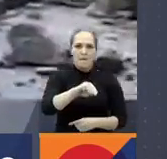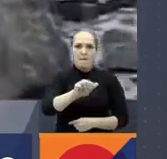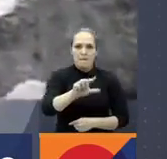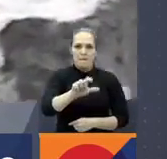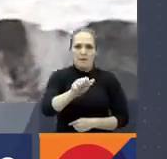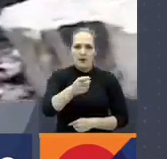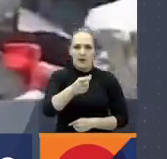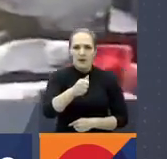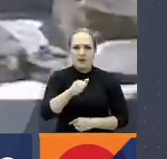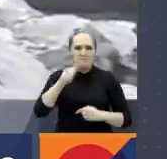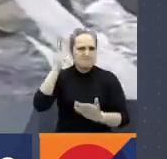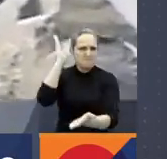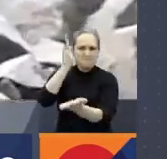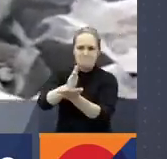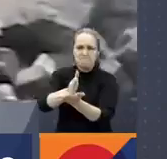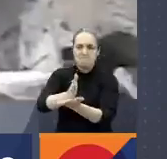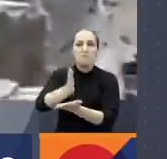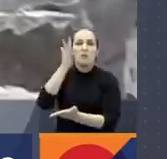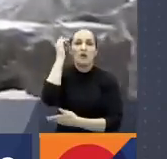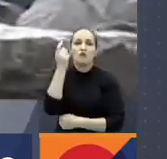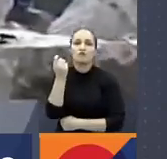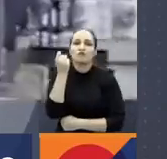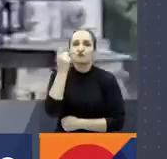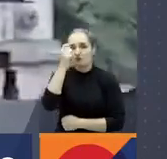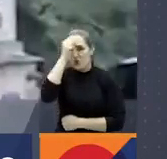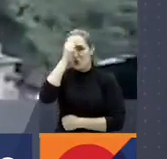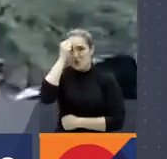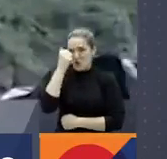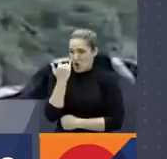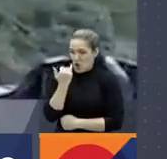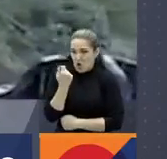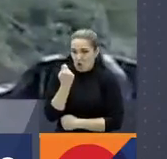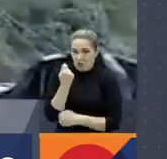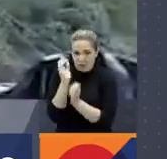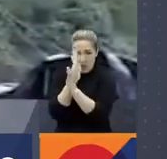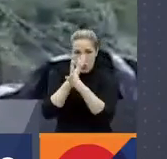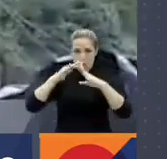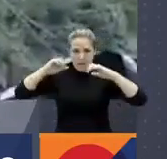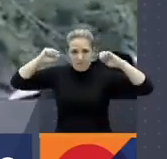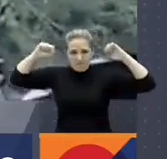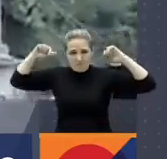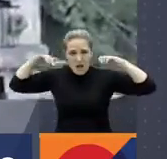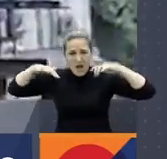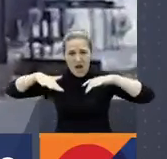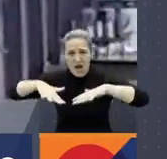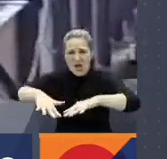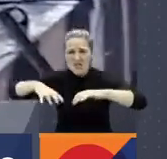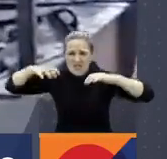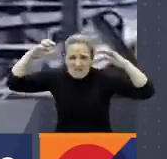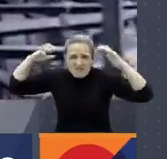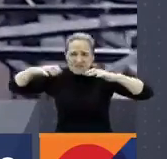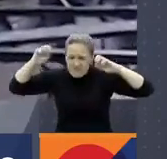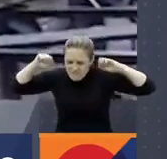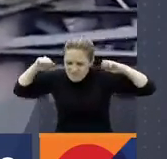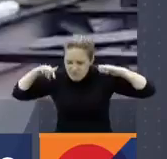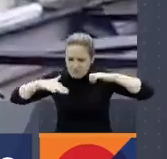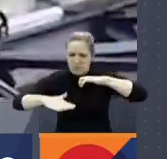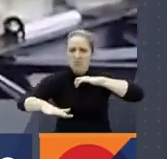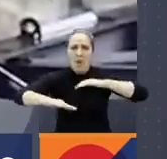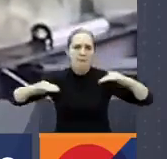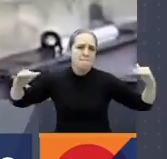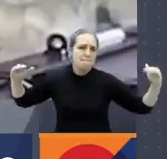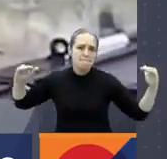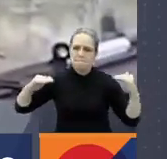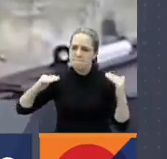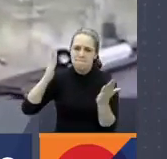la madrugada del domingo una luz de tierra cayera gracias a las constantes lluvias que se produjeron en los últimos días.